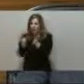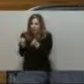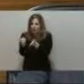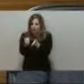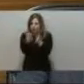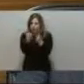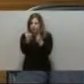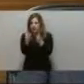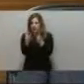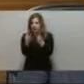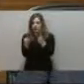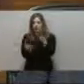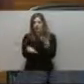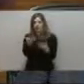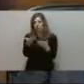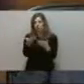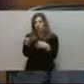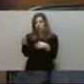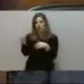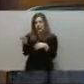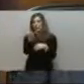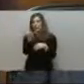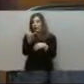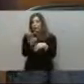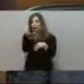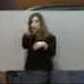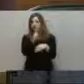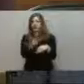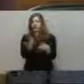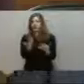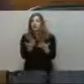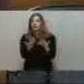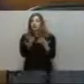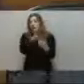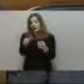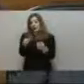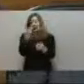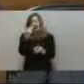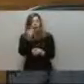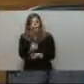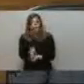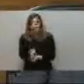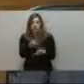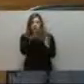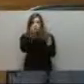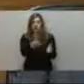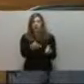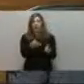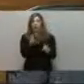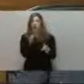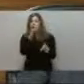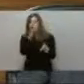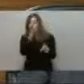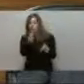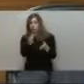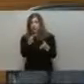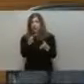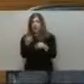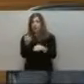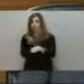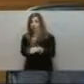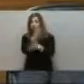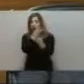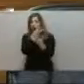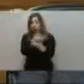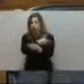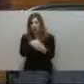el noroeste. Deje de contar fábulas, la gente no es tonta, y prometió inversiones de 8 millones y en los